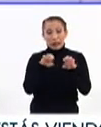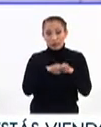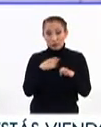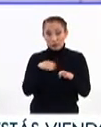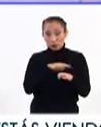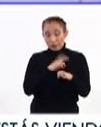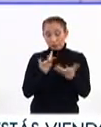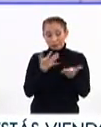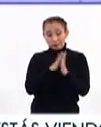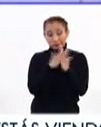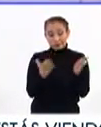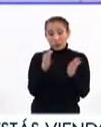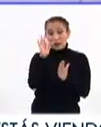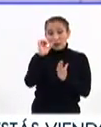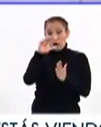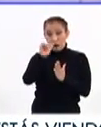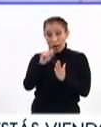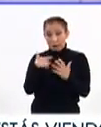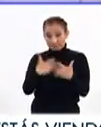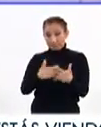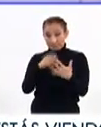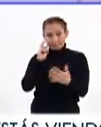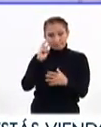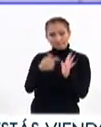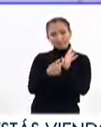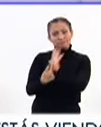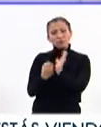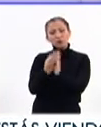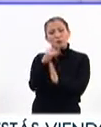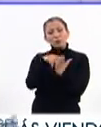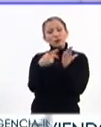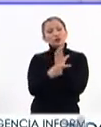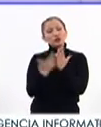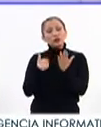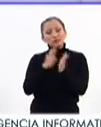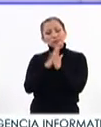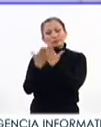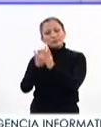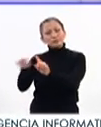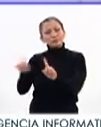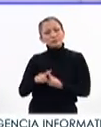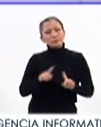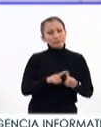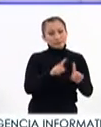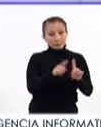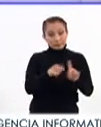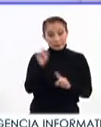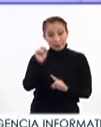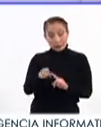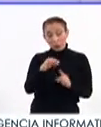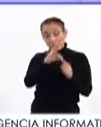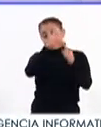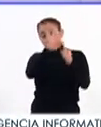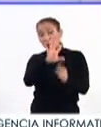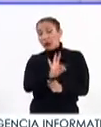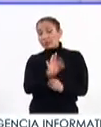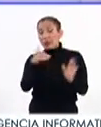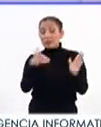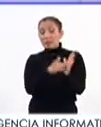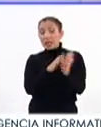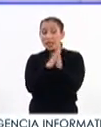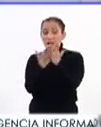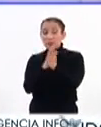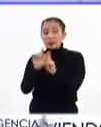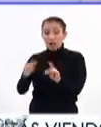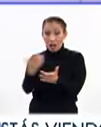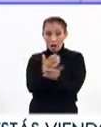equipo editorial del Fondo de Cultura Económica dio a conocer su nuevo proyecto de publicaciones del que destacó los 40,000